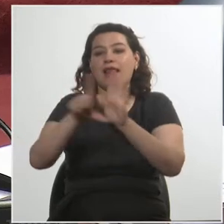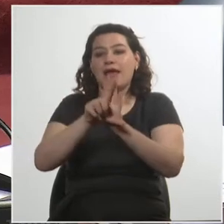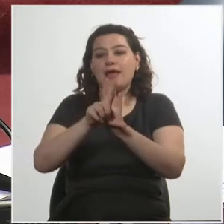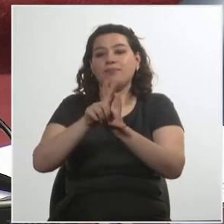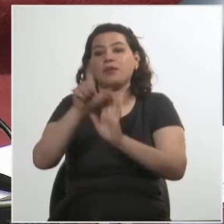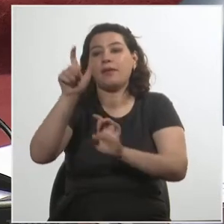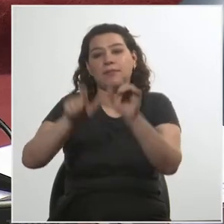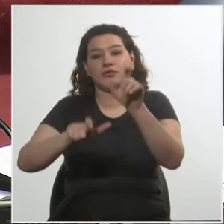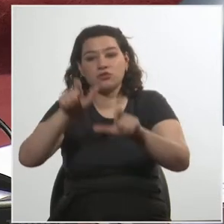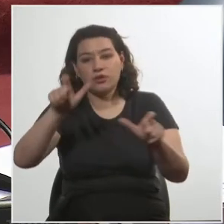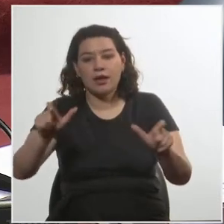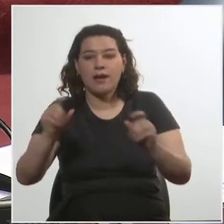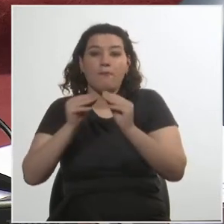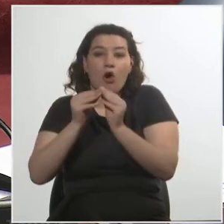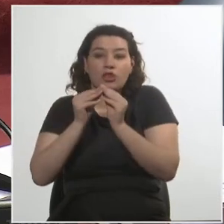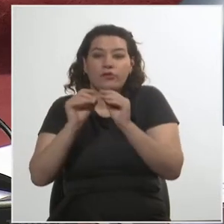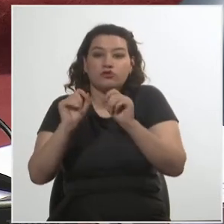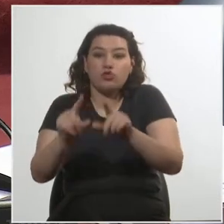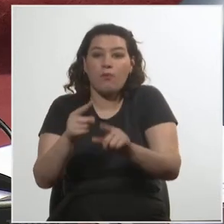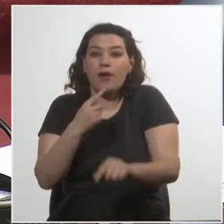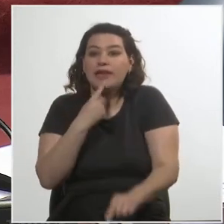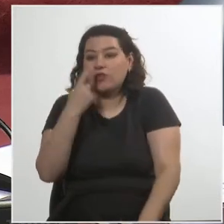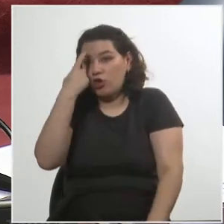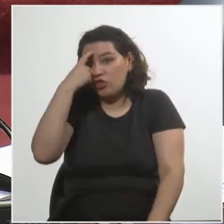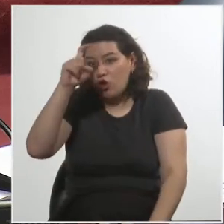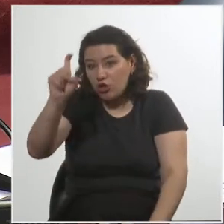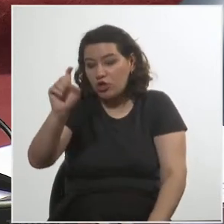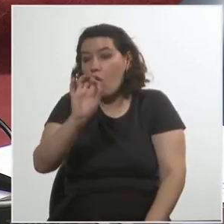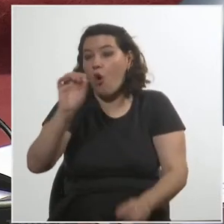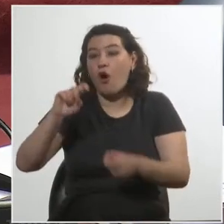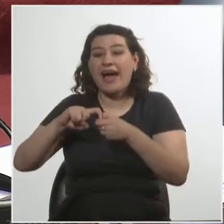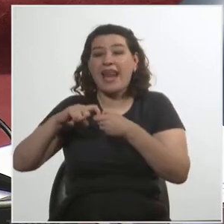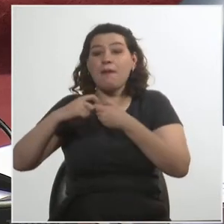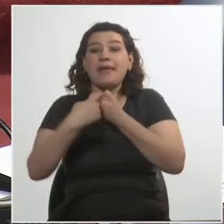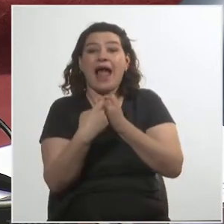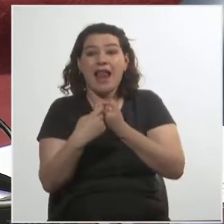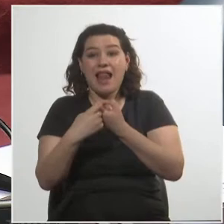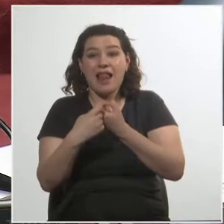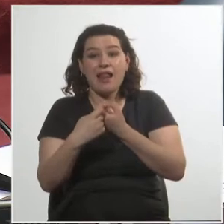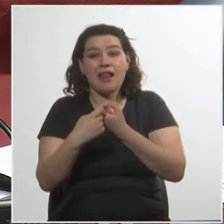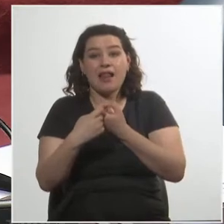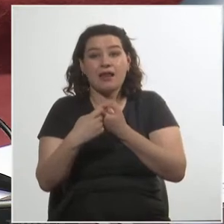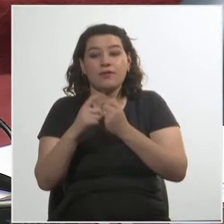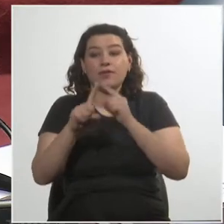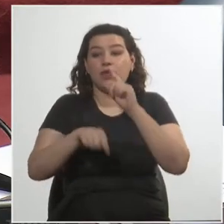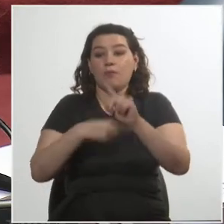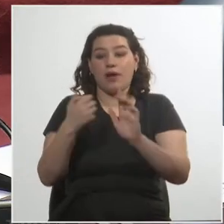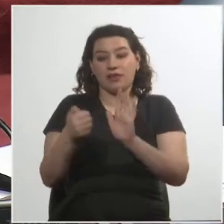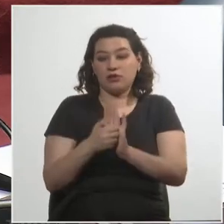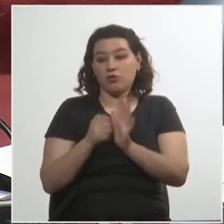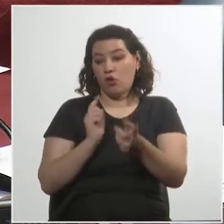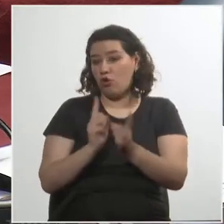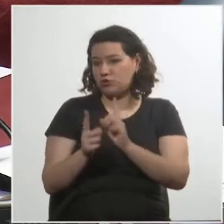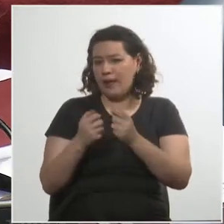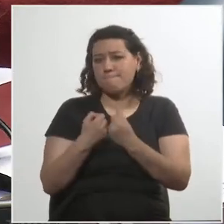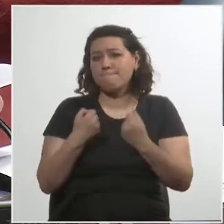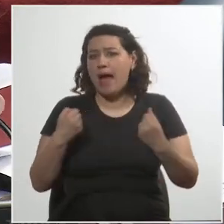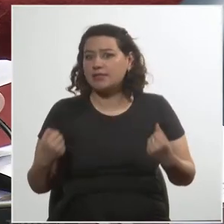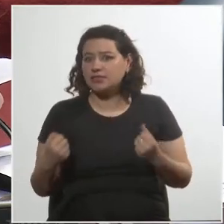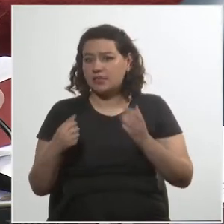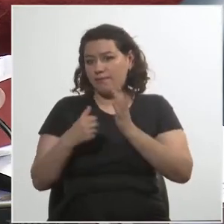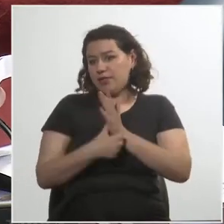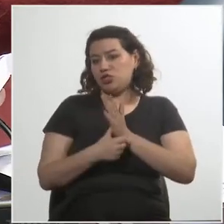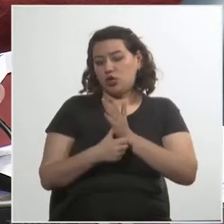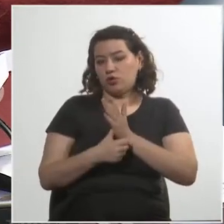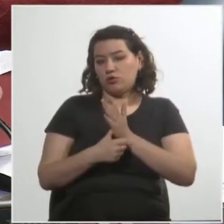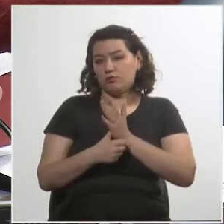las personas que por motivos políticos ideológicos sobre gremiales y luego en el artículo once lo extiende a esa pensión